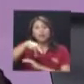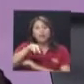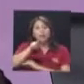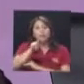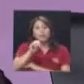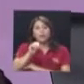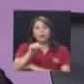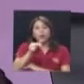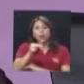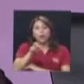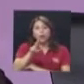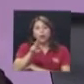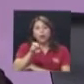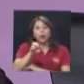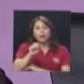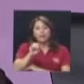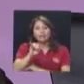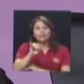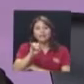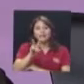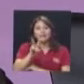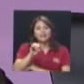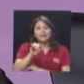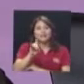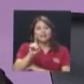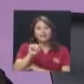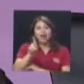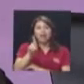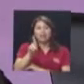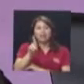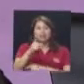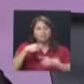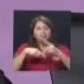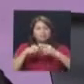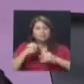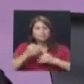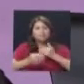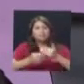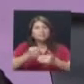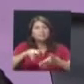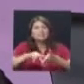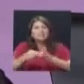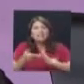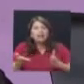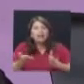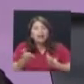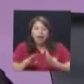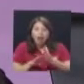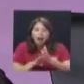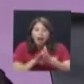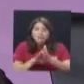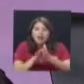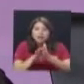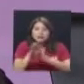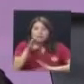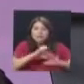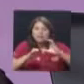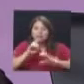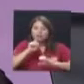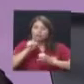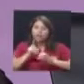derechos humanos quiere decir que los avances científicos deben ser incorporados y en este caso